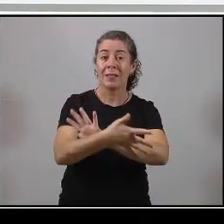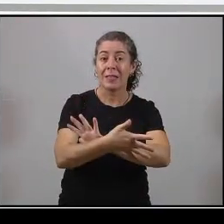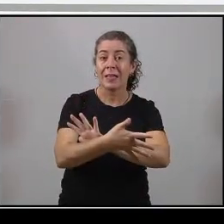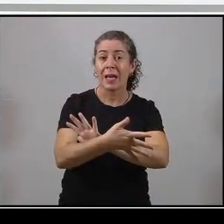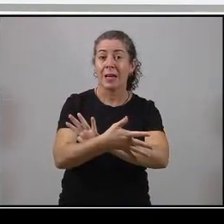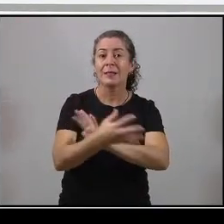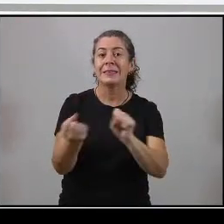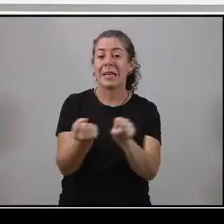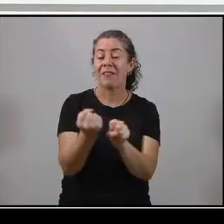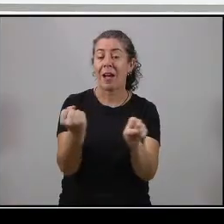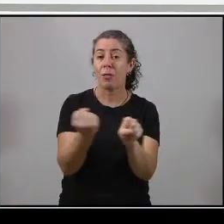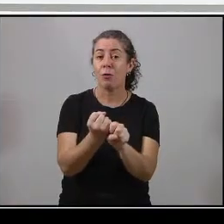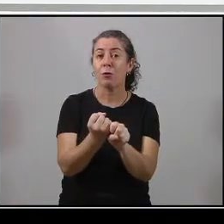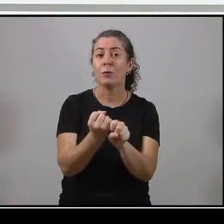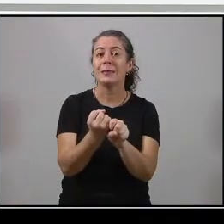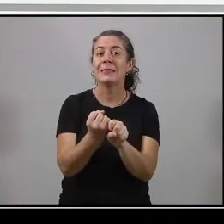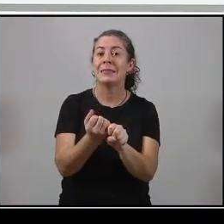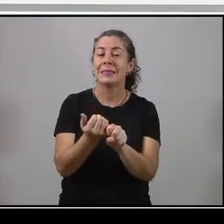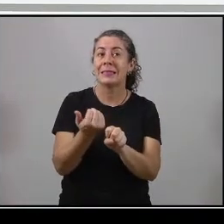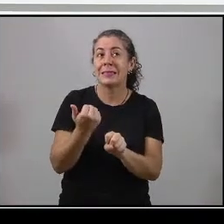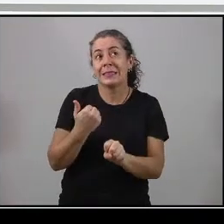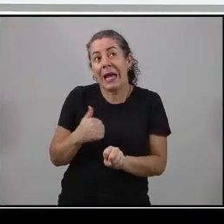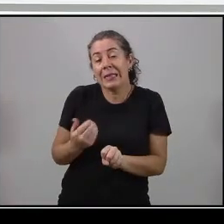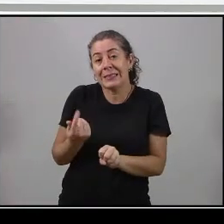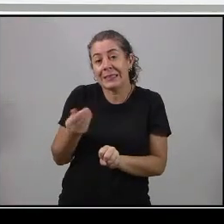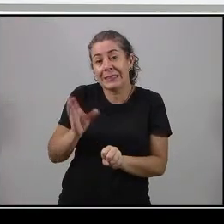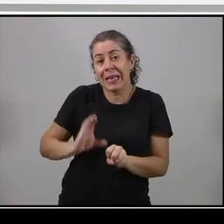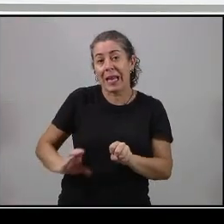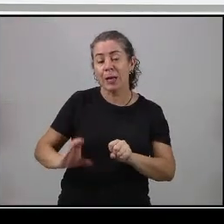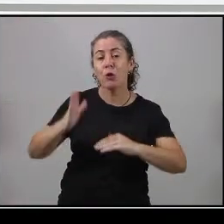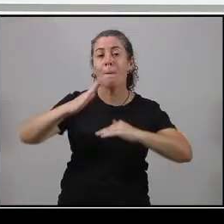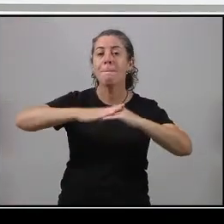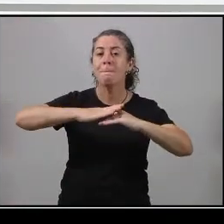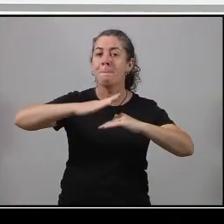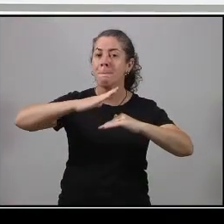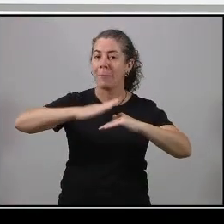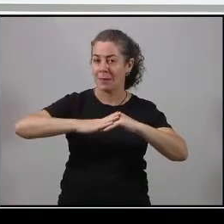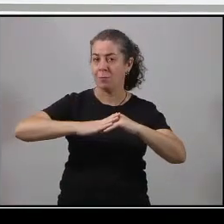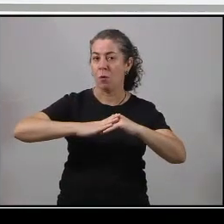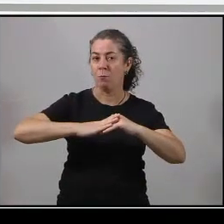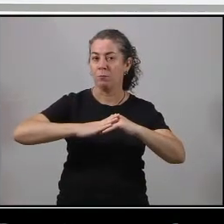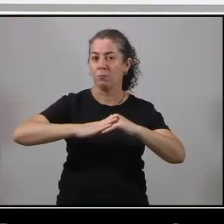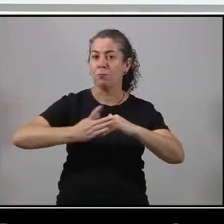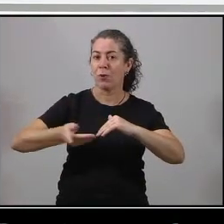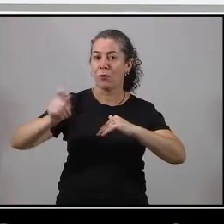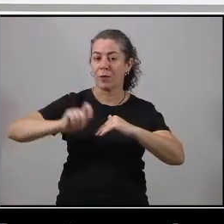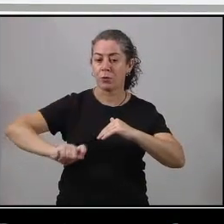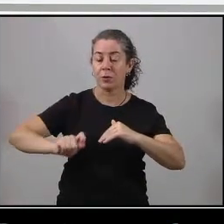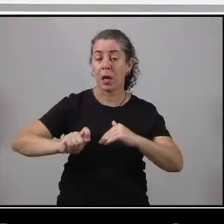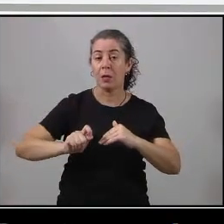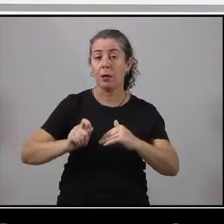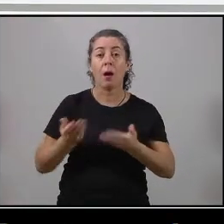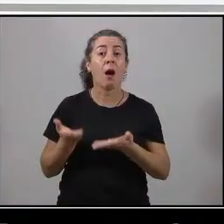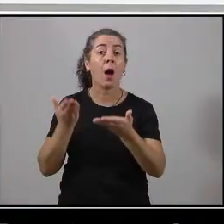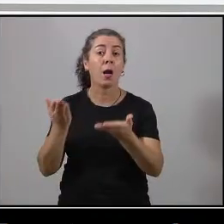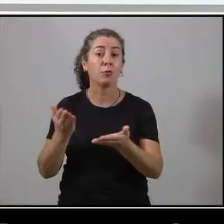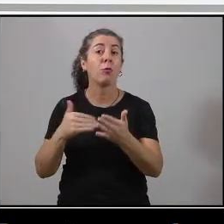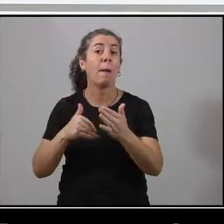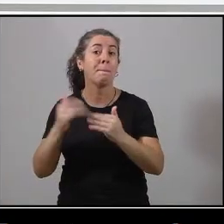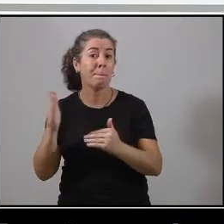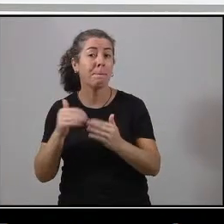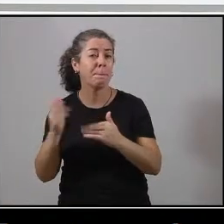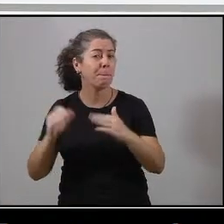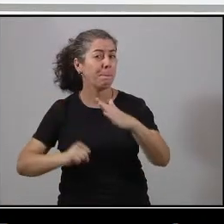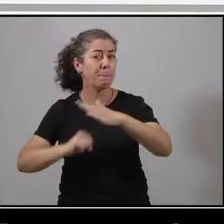un trabajador con salario mínimo interprofesional. La ayuda máxima son los